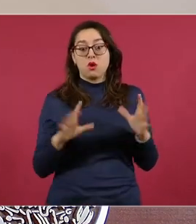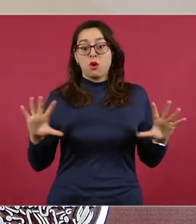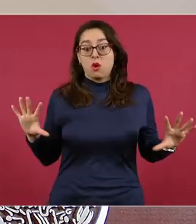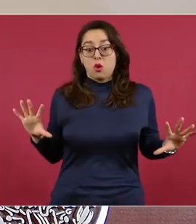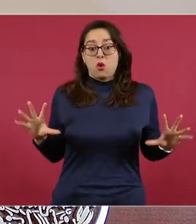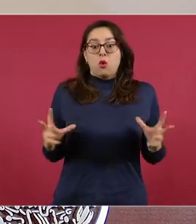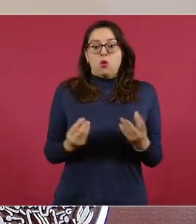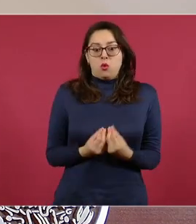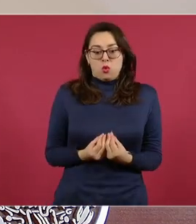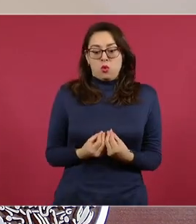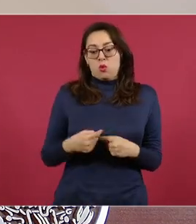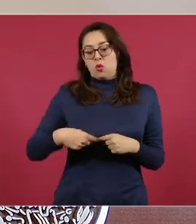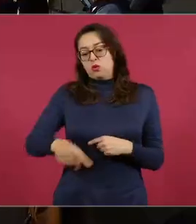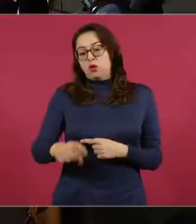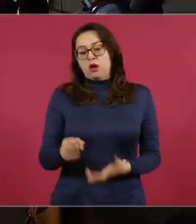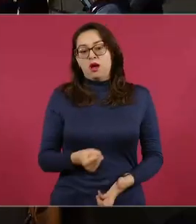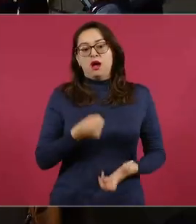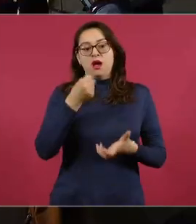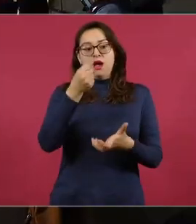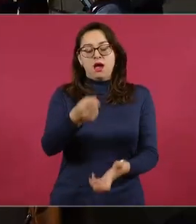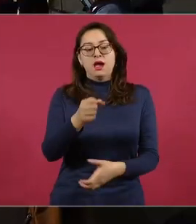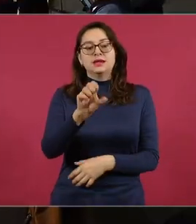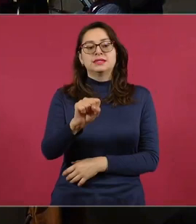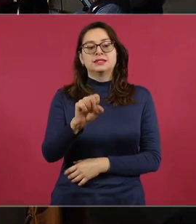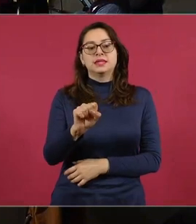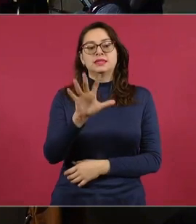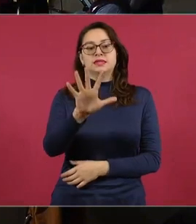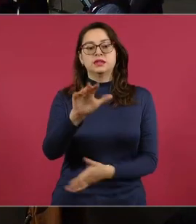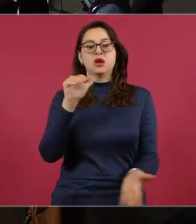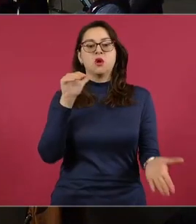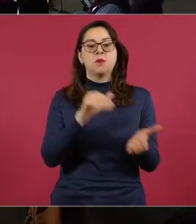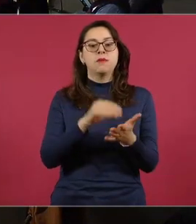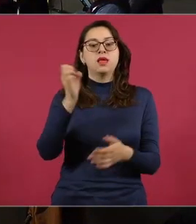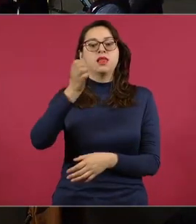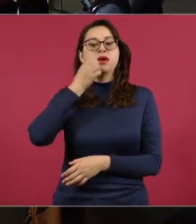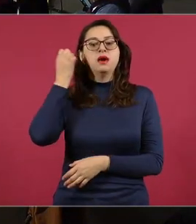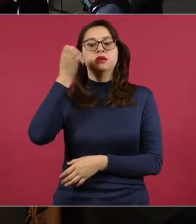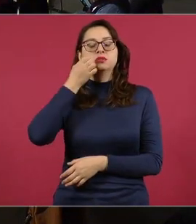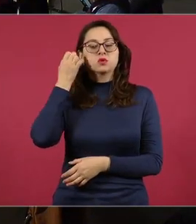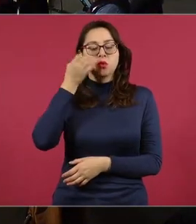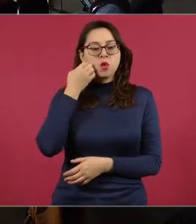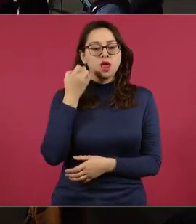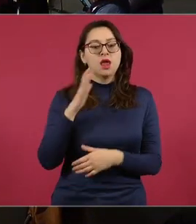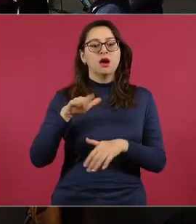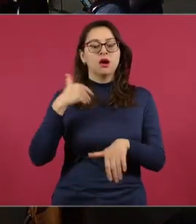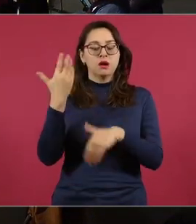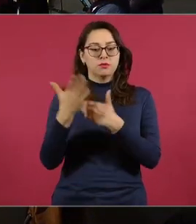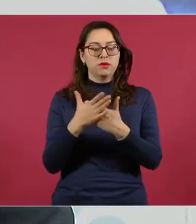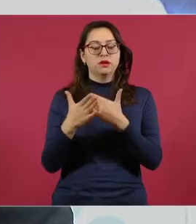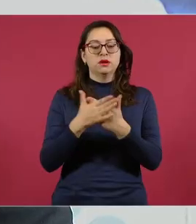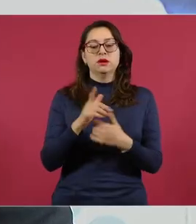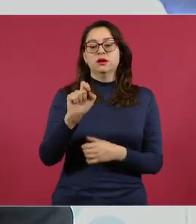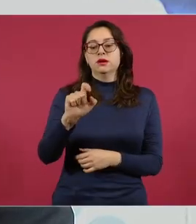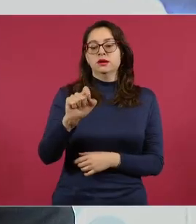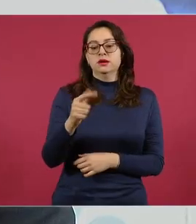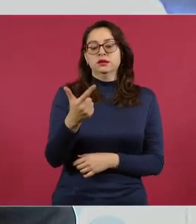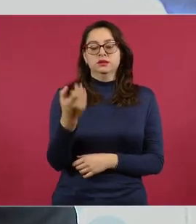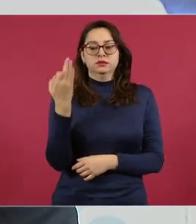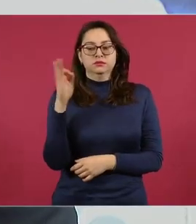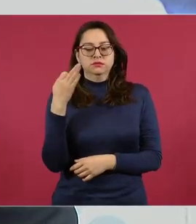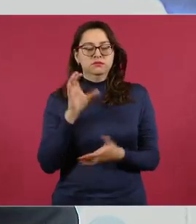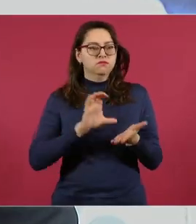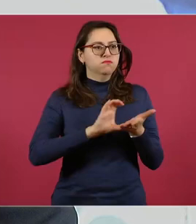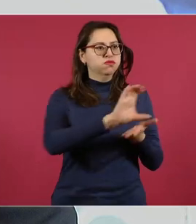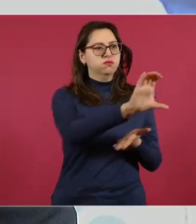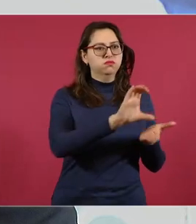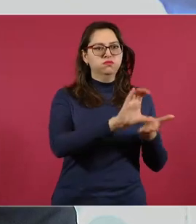a recibir también sus recursos, 65 mil centros educativos que recibirán su pago el próximo 27 de febrero.